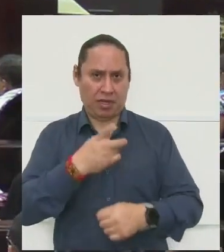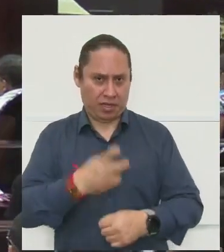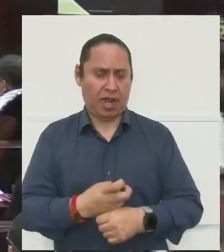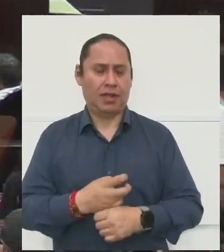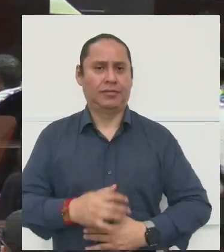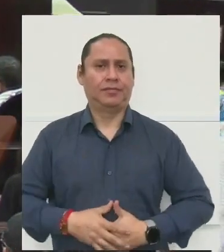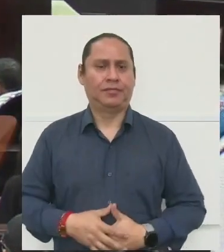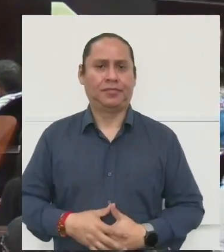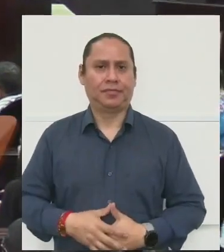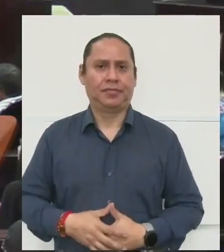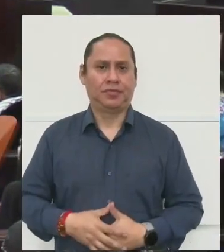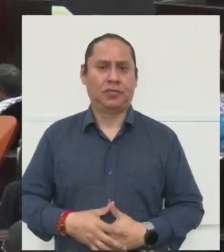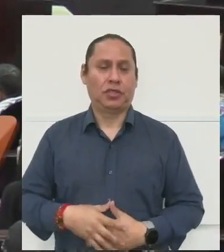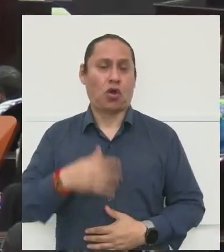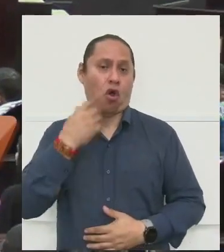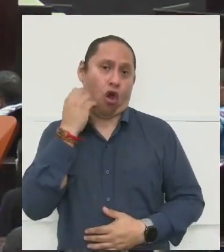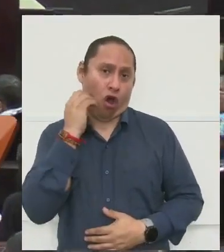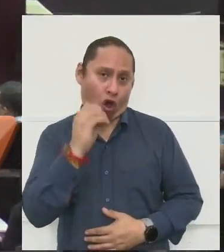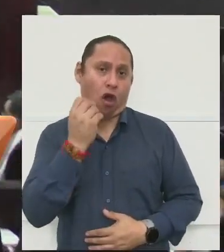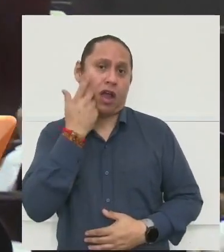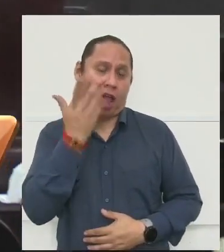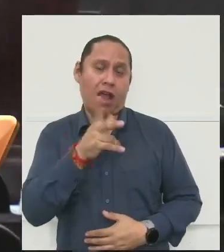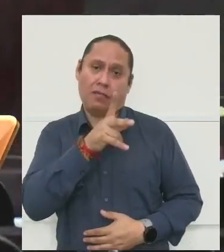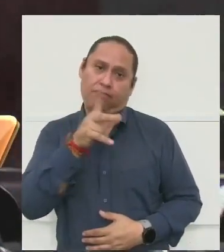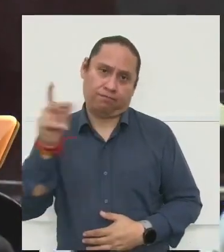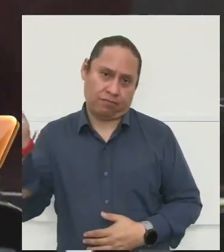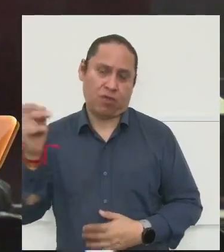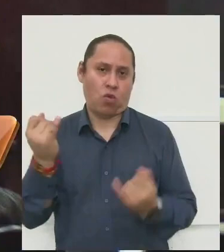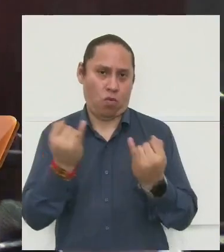para ello o si lo desea puede